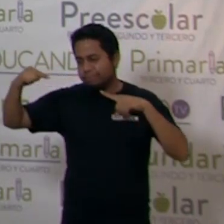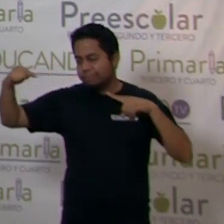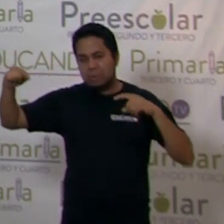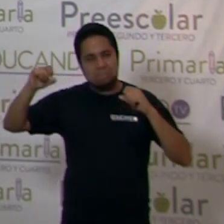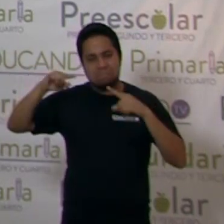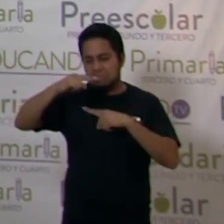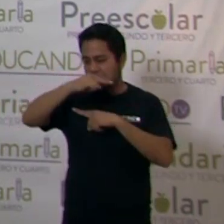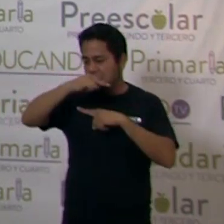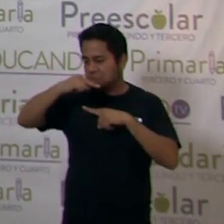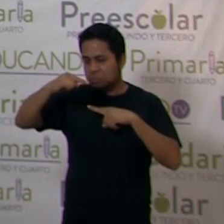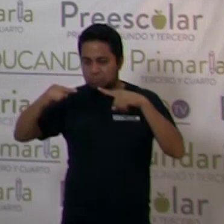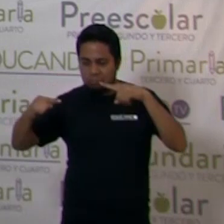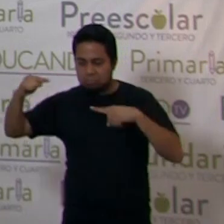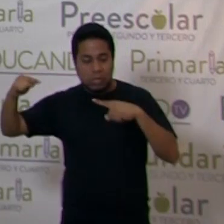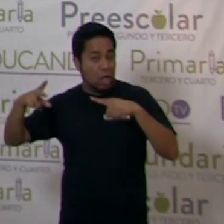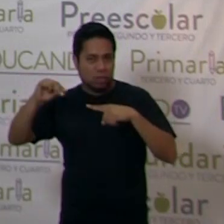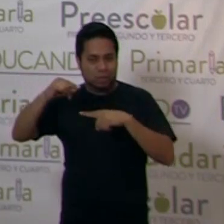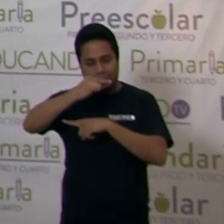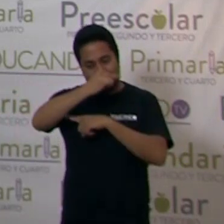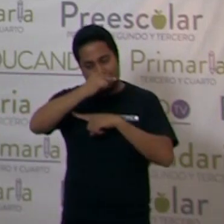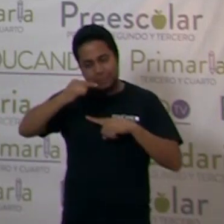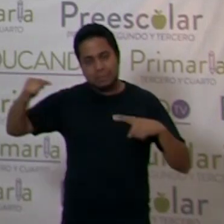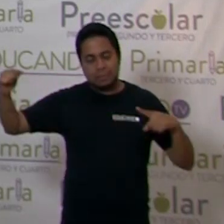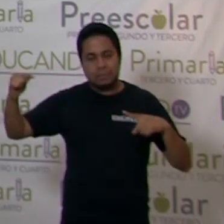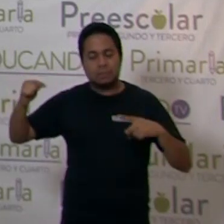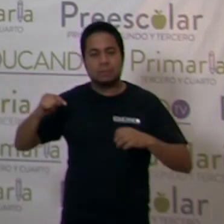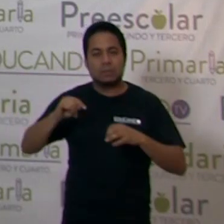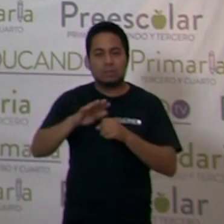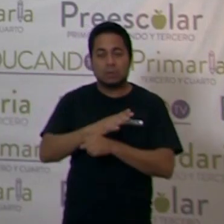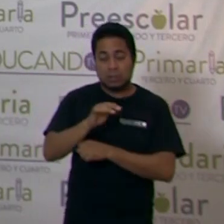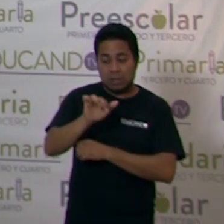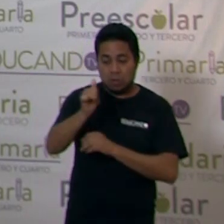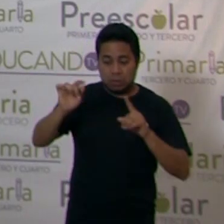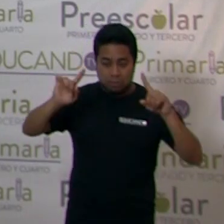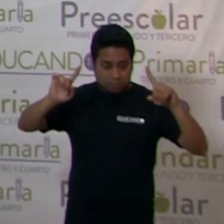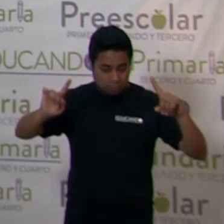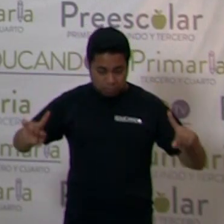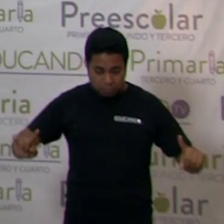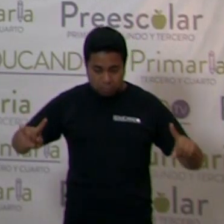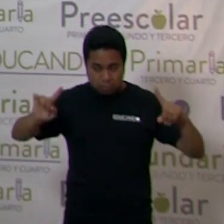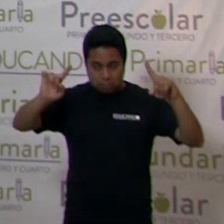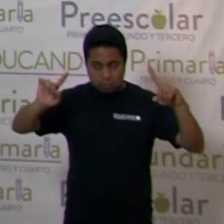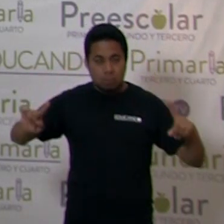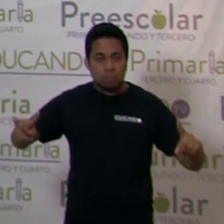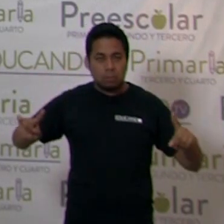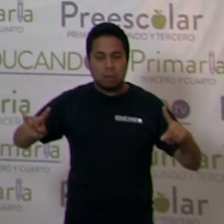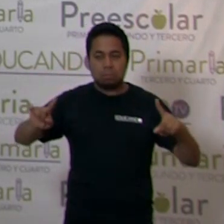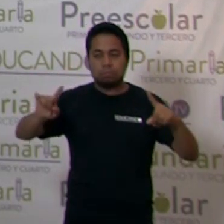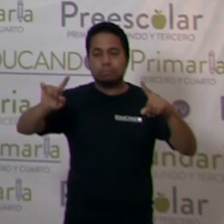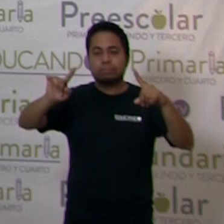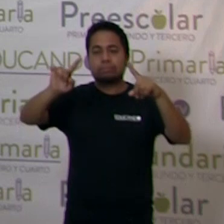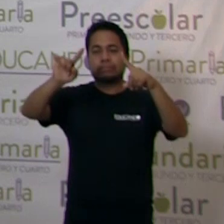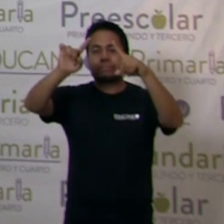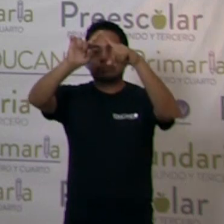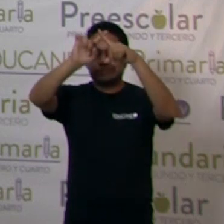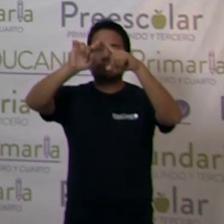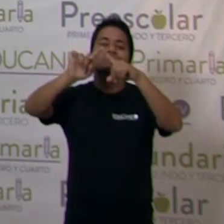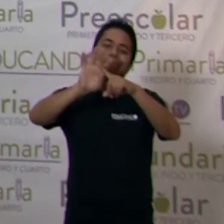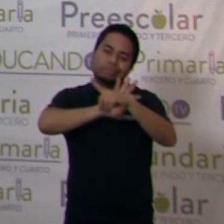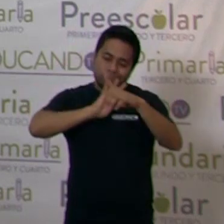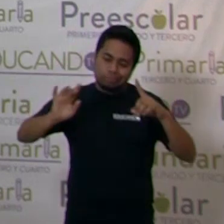misma distancia solamente un par Porque el otro par fíjate Se va a unir en algún